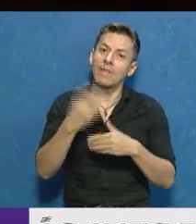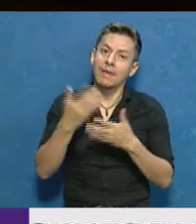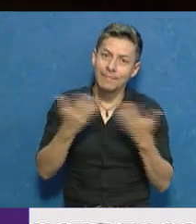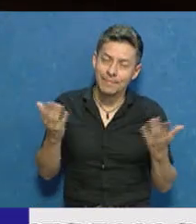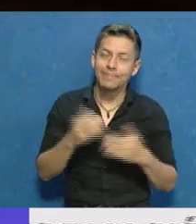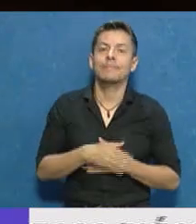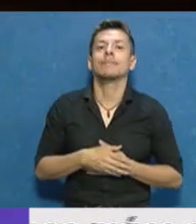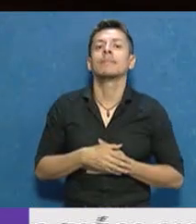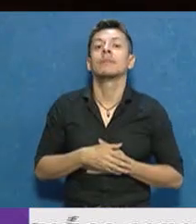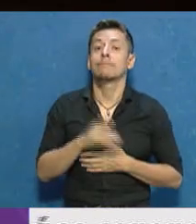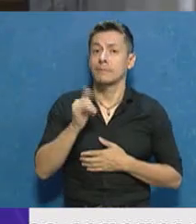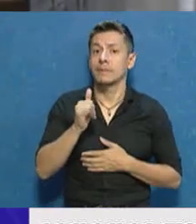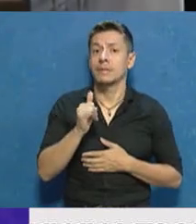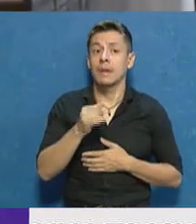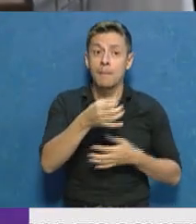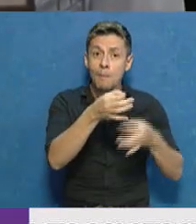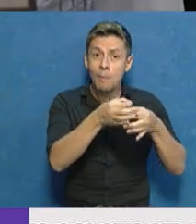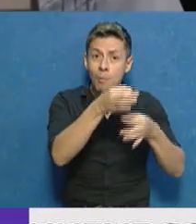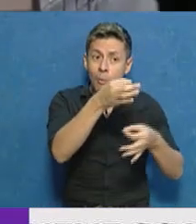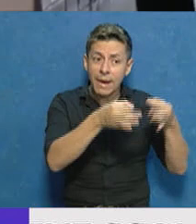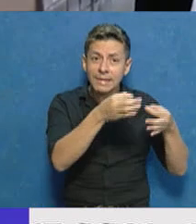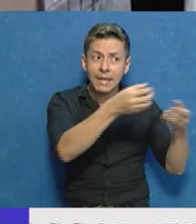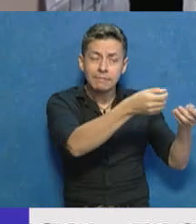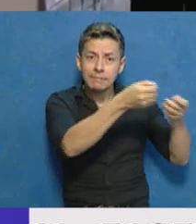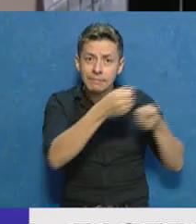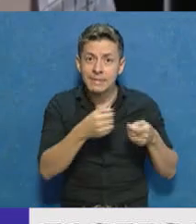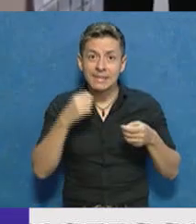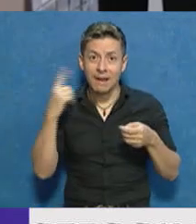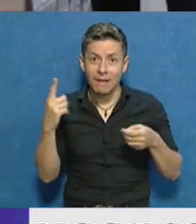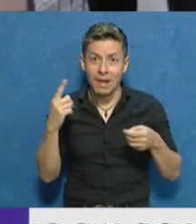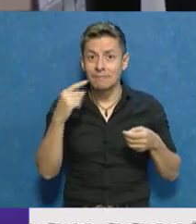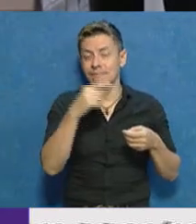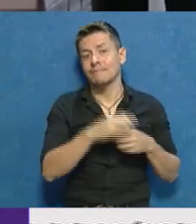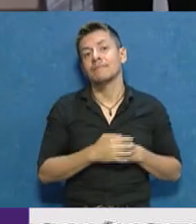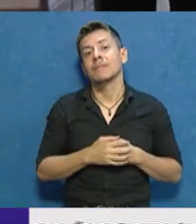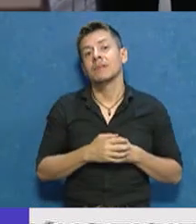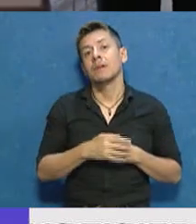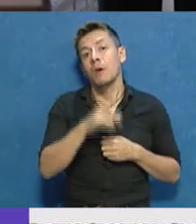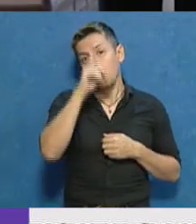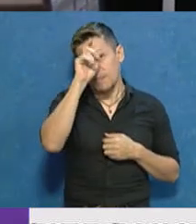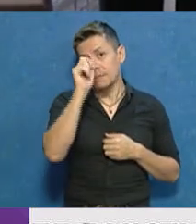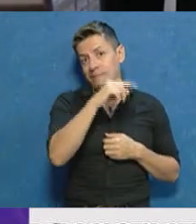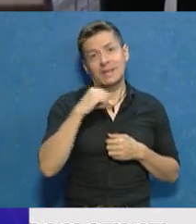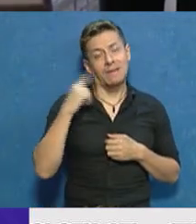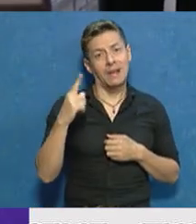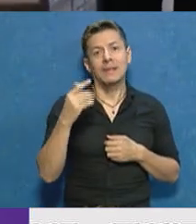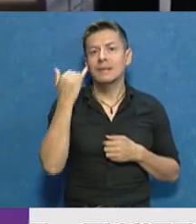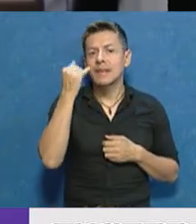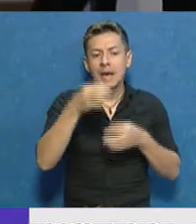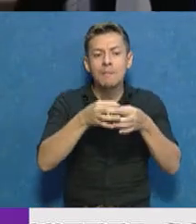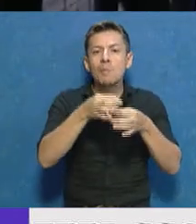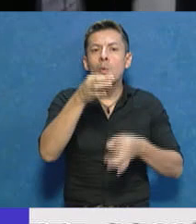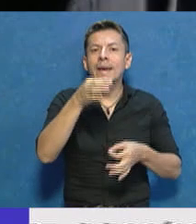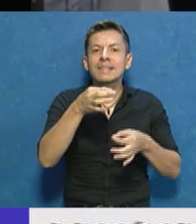la muestra ha venido de San Rafael, sabemos que este caso se ha dado en el sur de la provincia. El hospital Shestakov ya ha mandado la muestra, va a ser